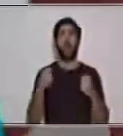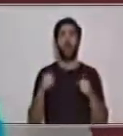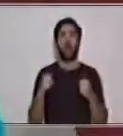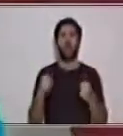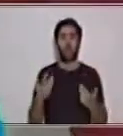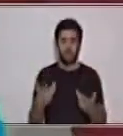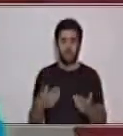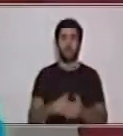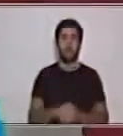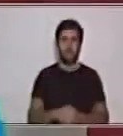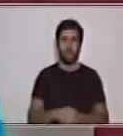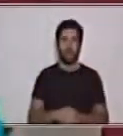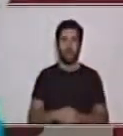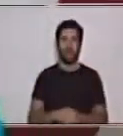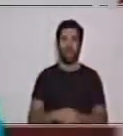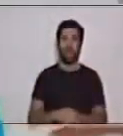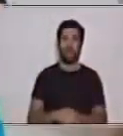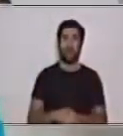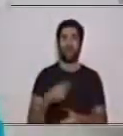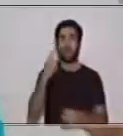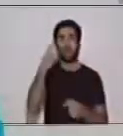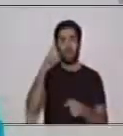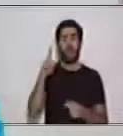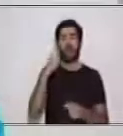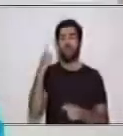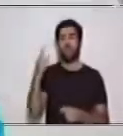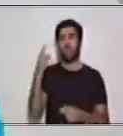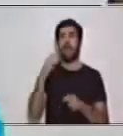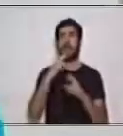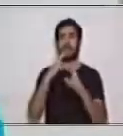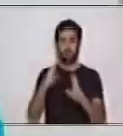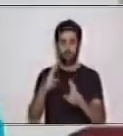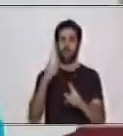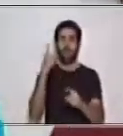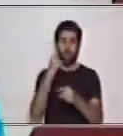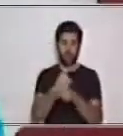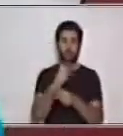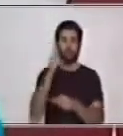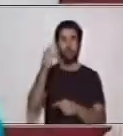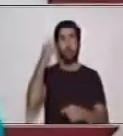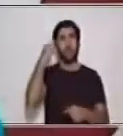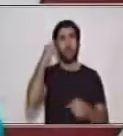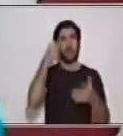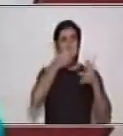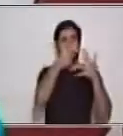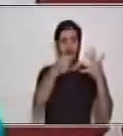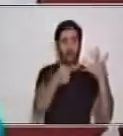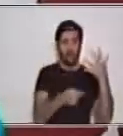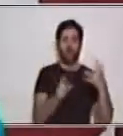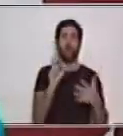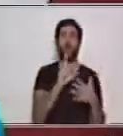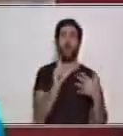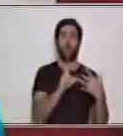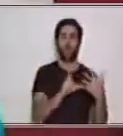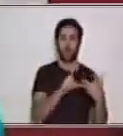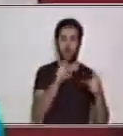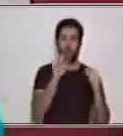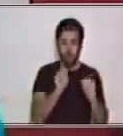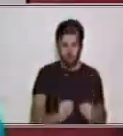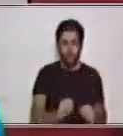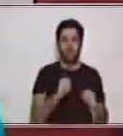ya las respuestas, pensar en los diferentes objetos que pueden